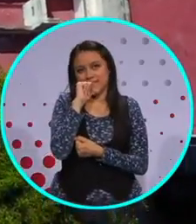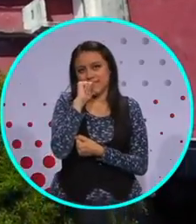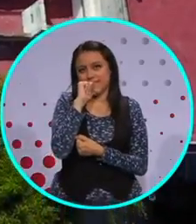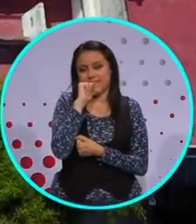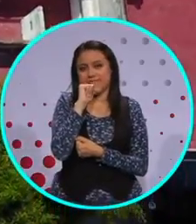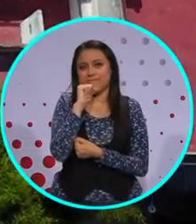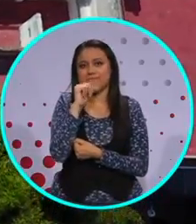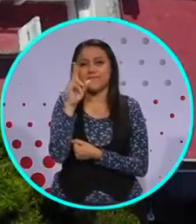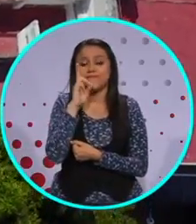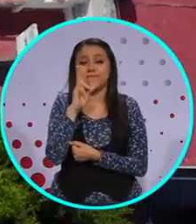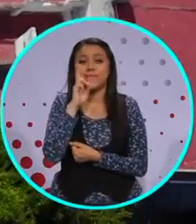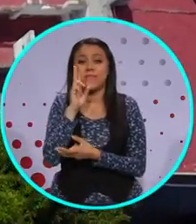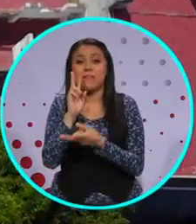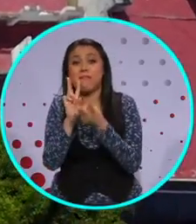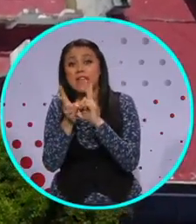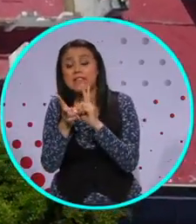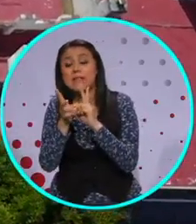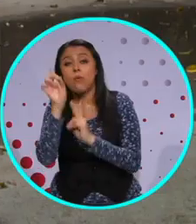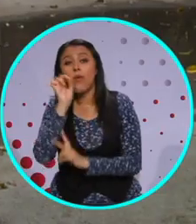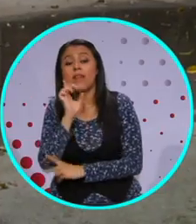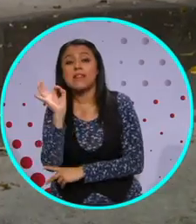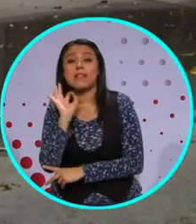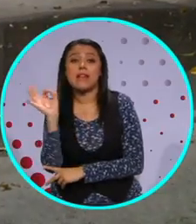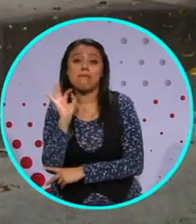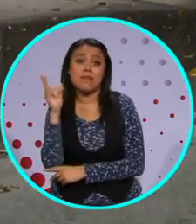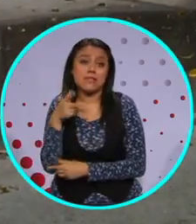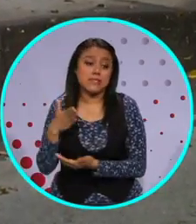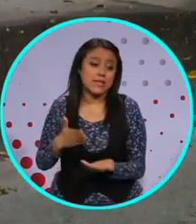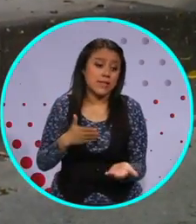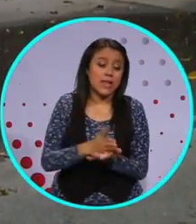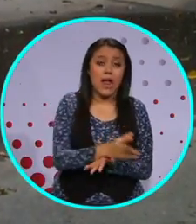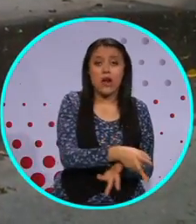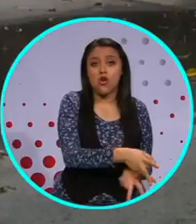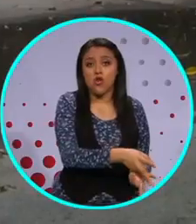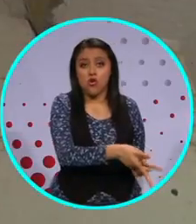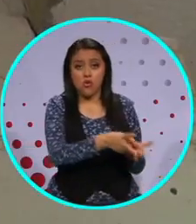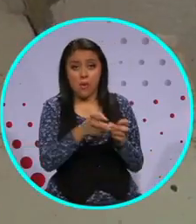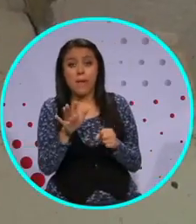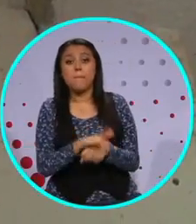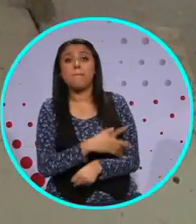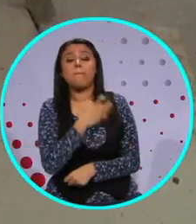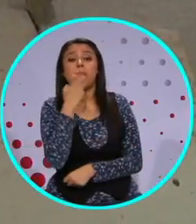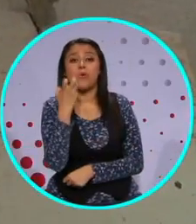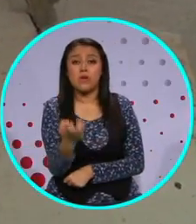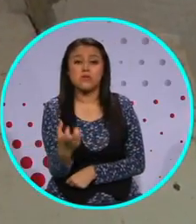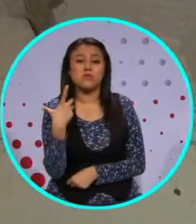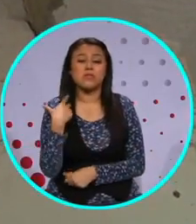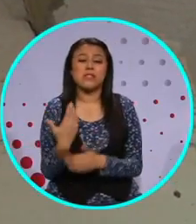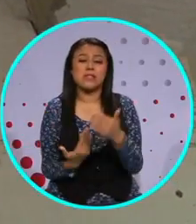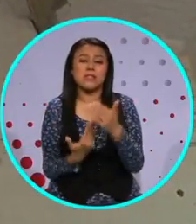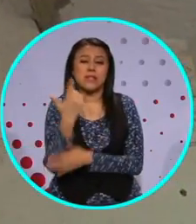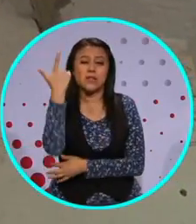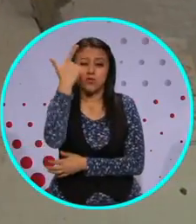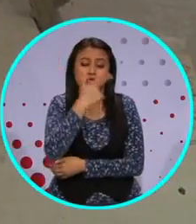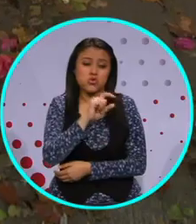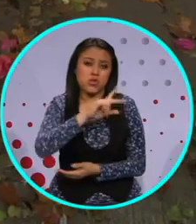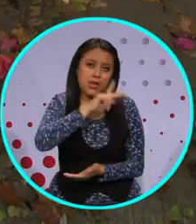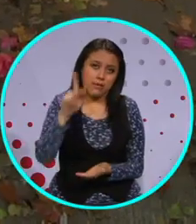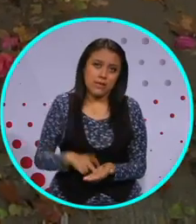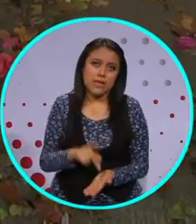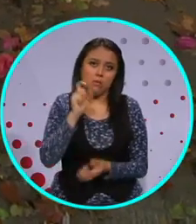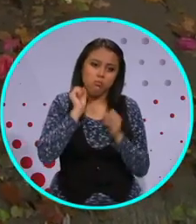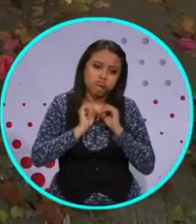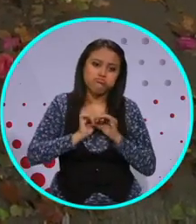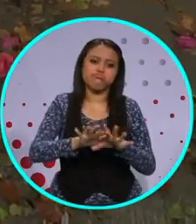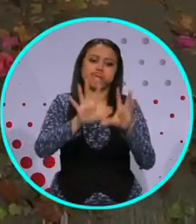comunicativa vecina piensa que alguien se metió a robarle parte de la tubería y es por eso que en las madrugadas que regresa la presión el agua